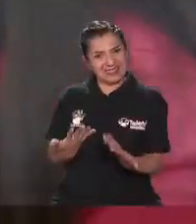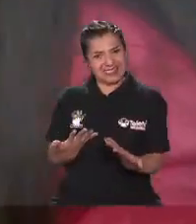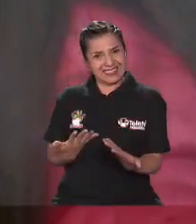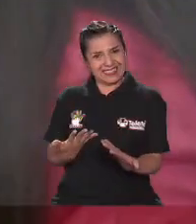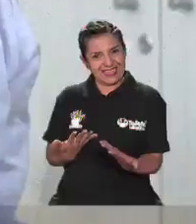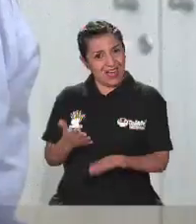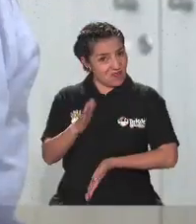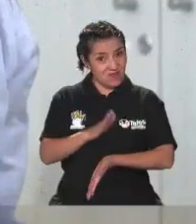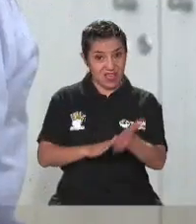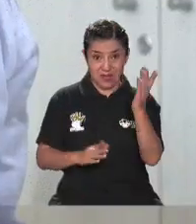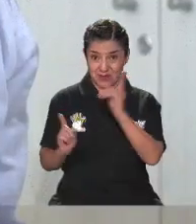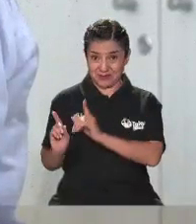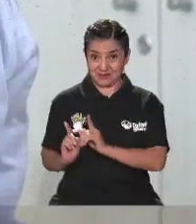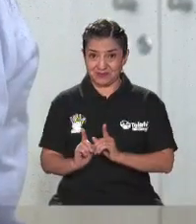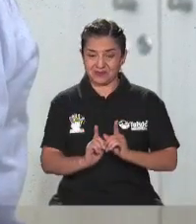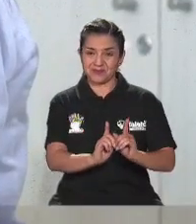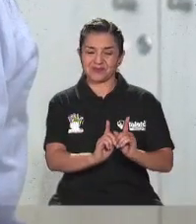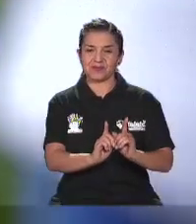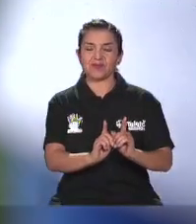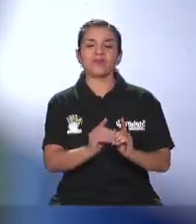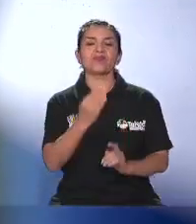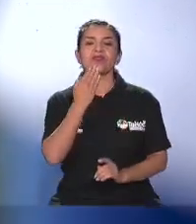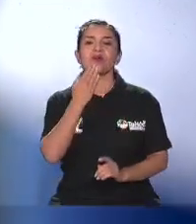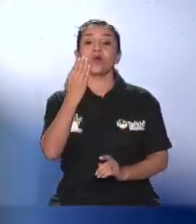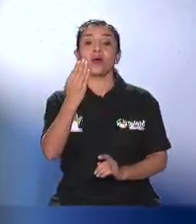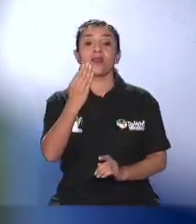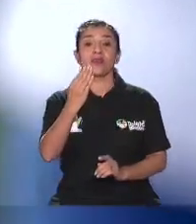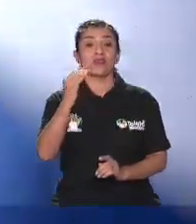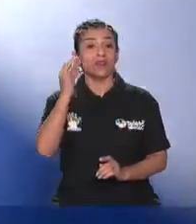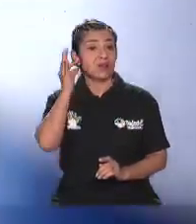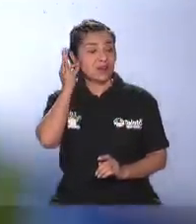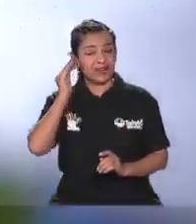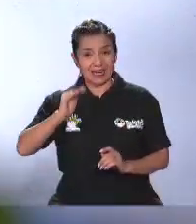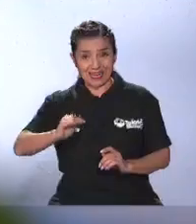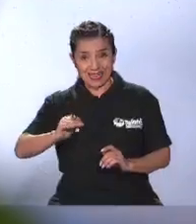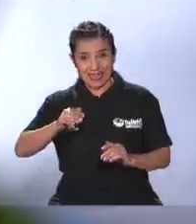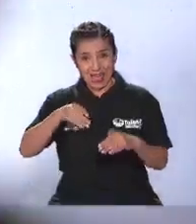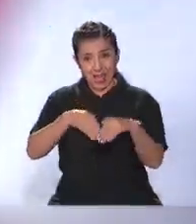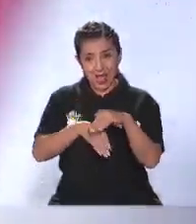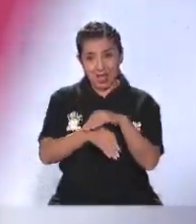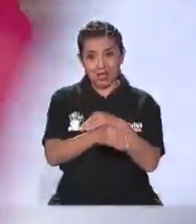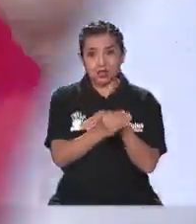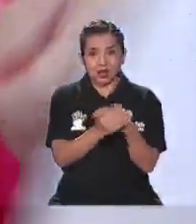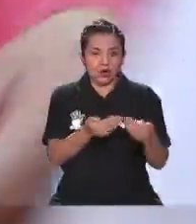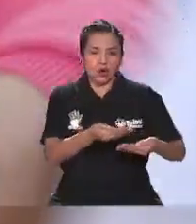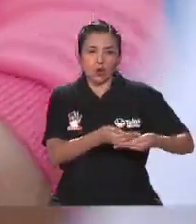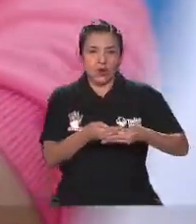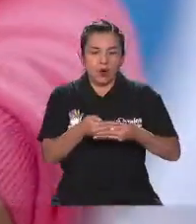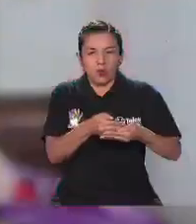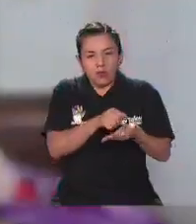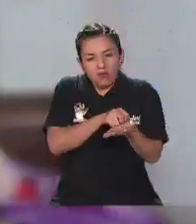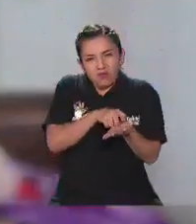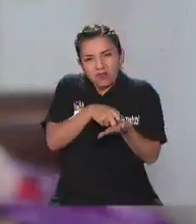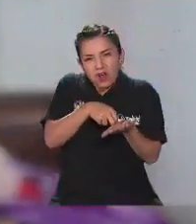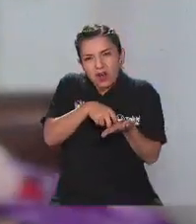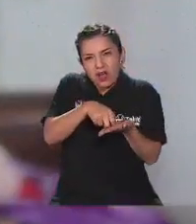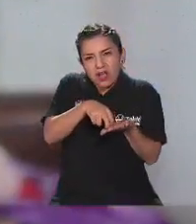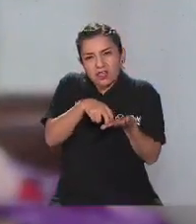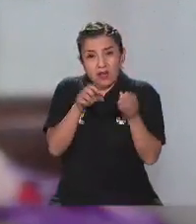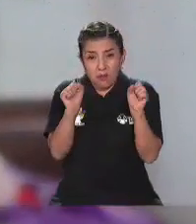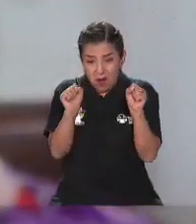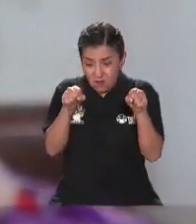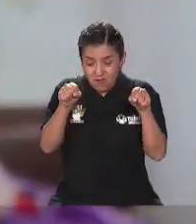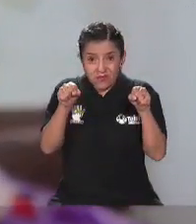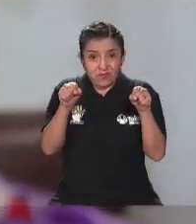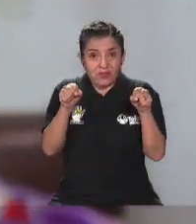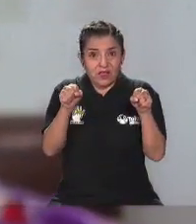¿Vamos pasando? Amelie cuando entró era un bultito. No abría las manos, se arrastraba. Voy a hacer el